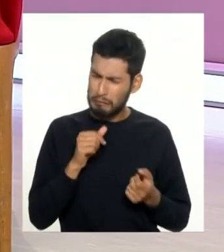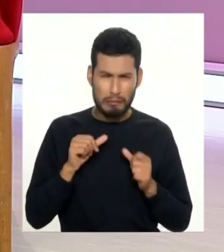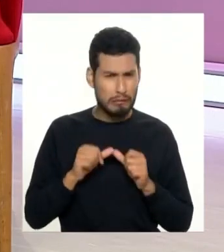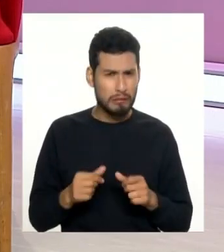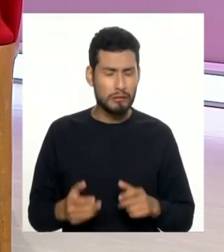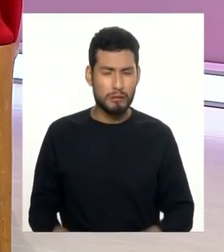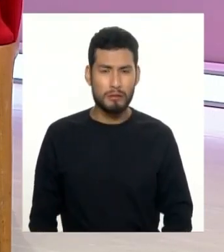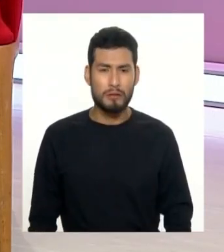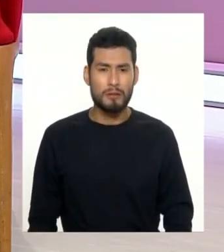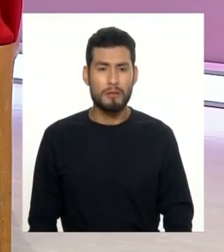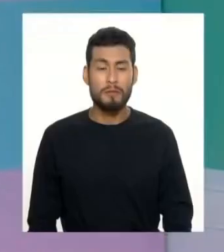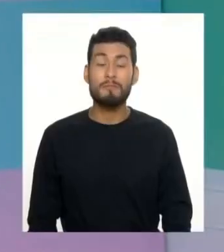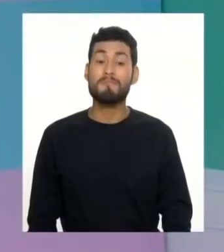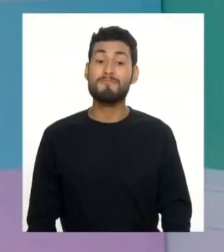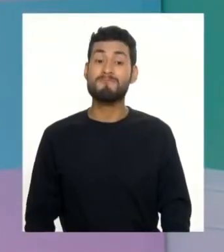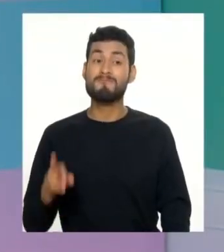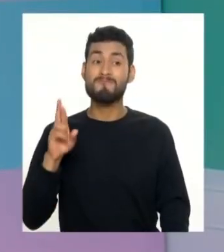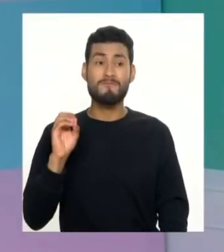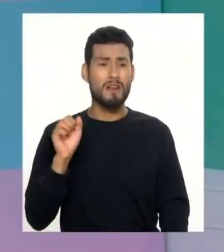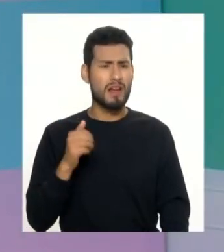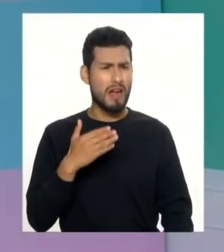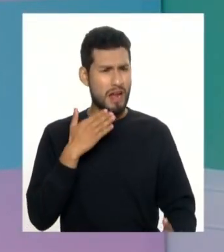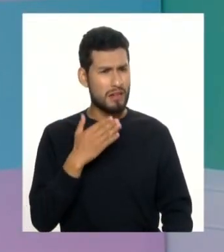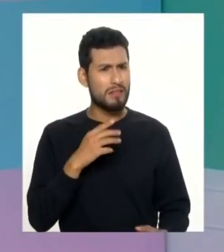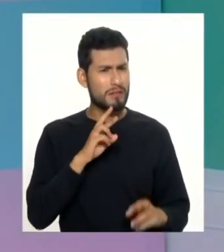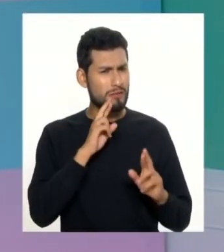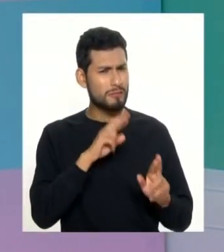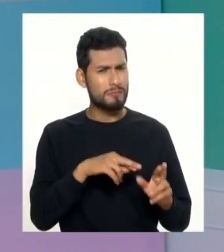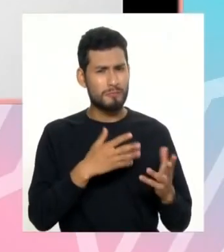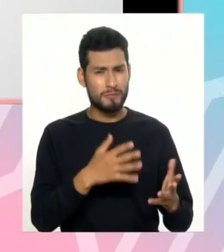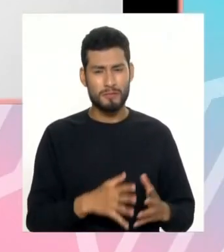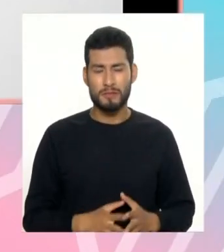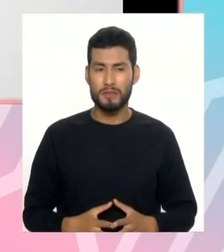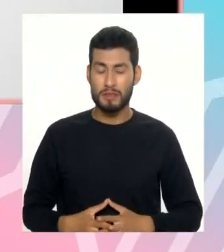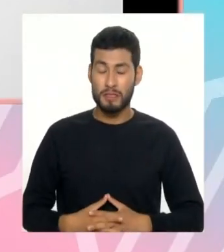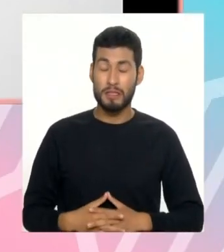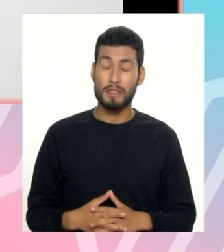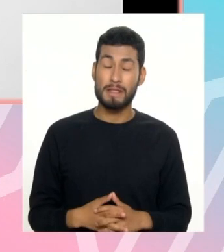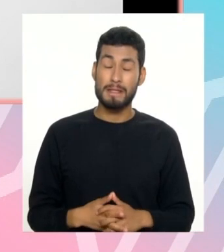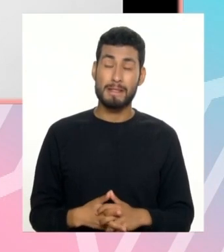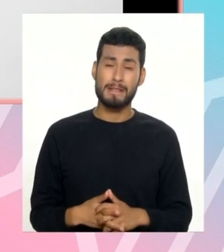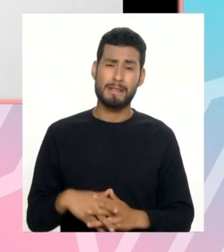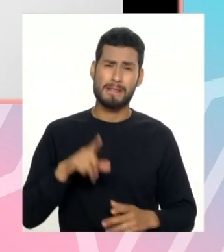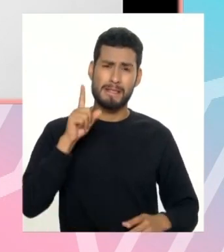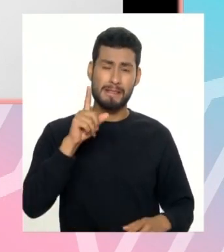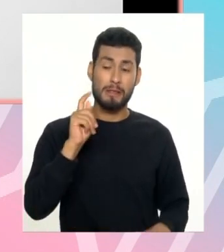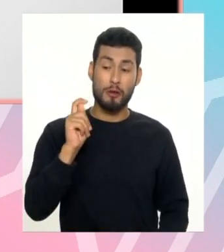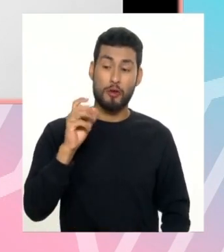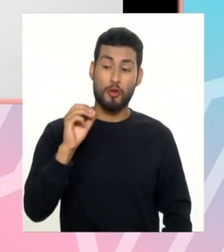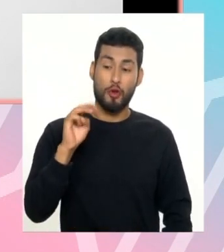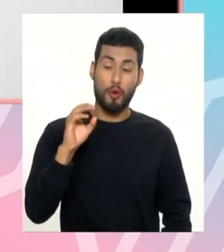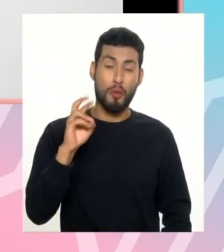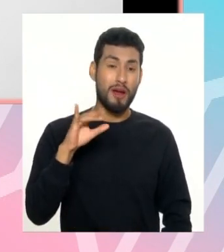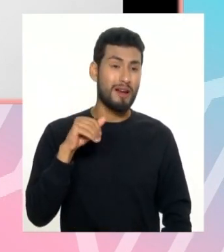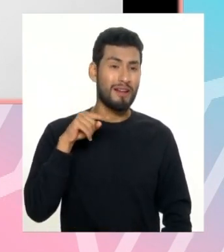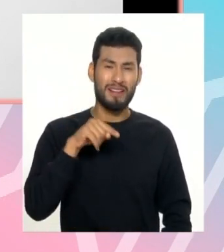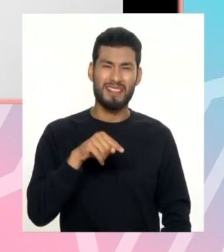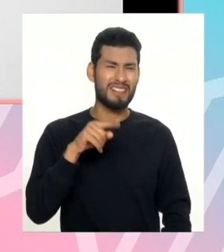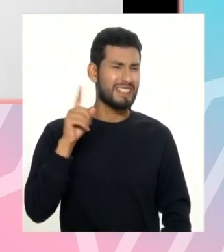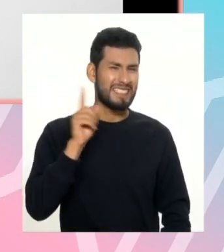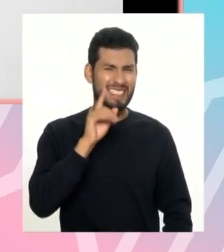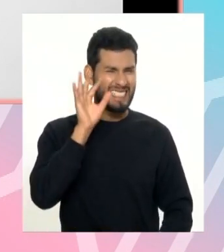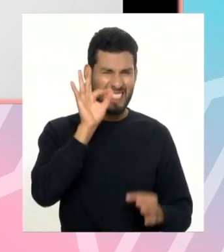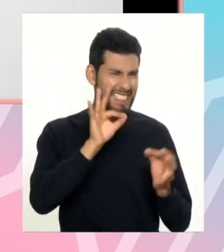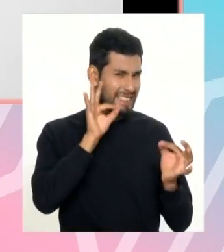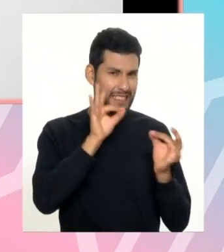Ok, Rosario, muchas gracias. ¿Qué le podemos responder a Rosario? En primer lugar, la tomografía es un examen que no tiene la sensibilidad que tiene